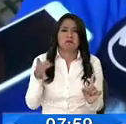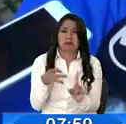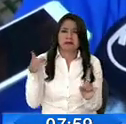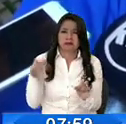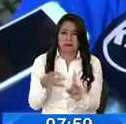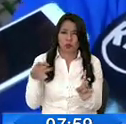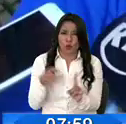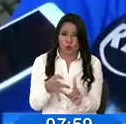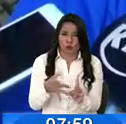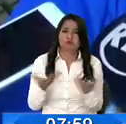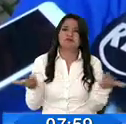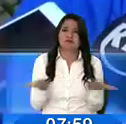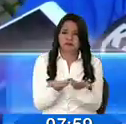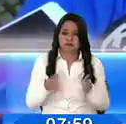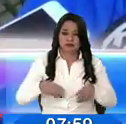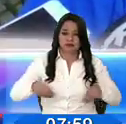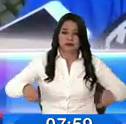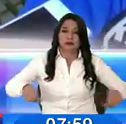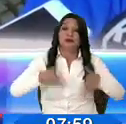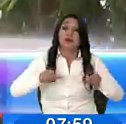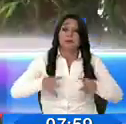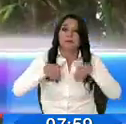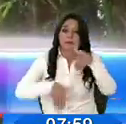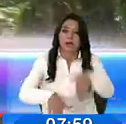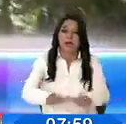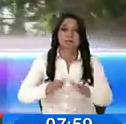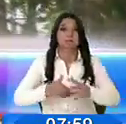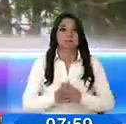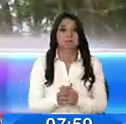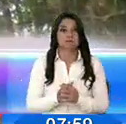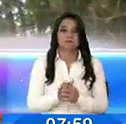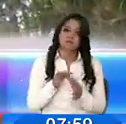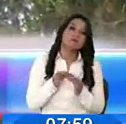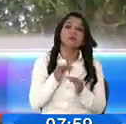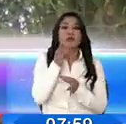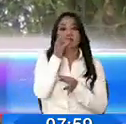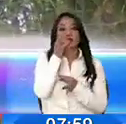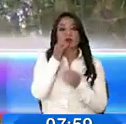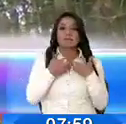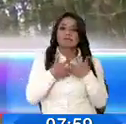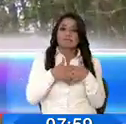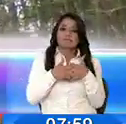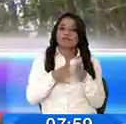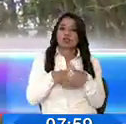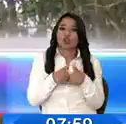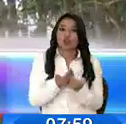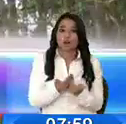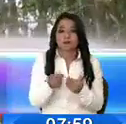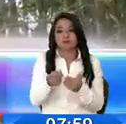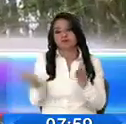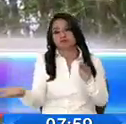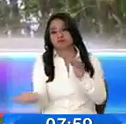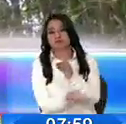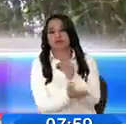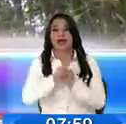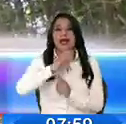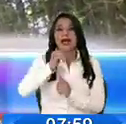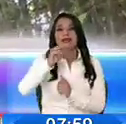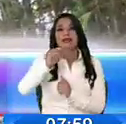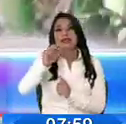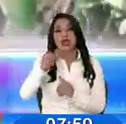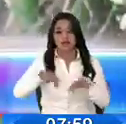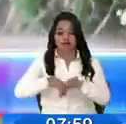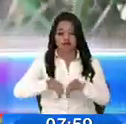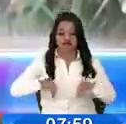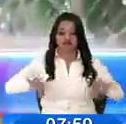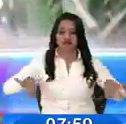en la tierra como en el mar también estos sorbetes son fabricados con la poda de la caña guadúa de la especie de